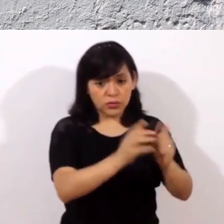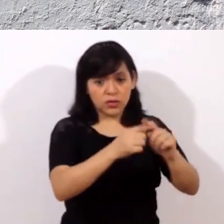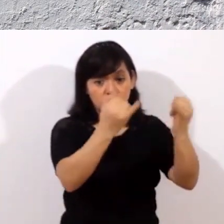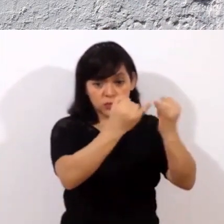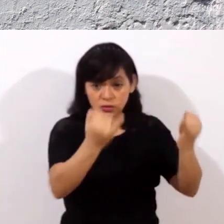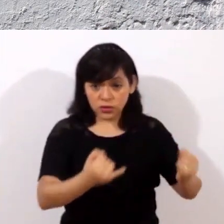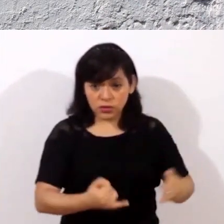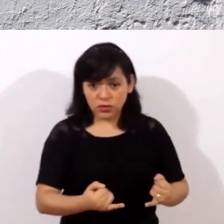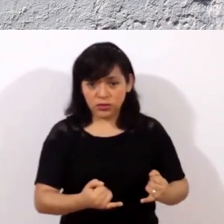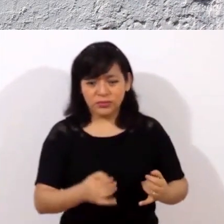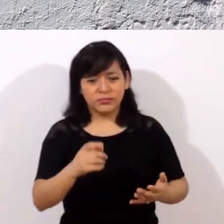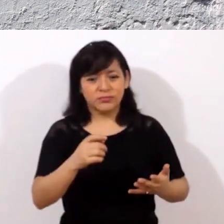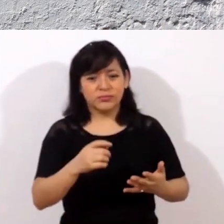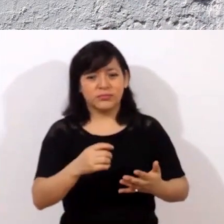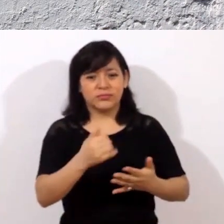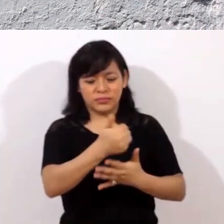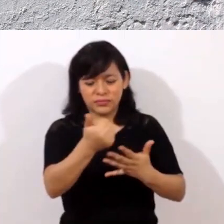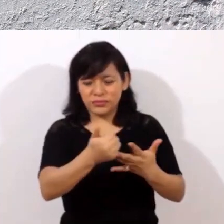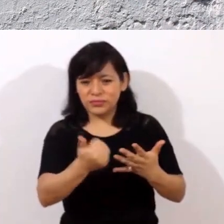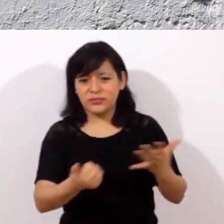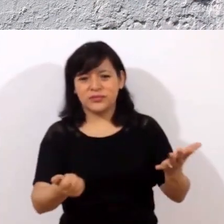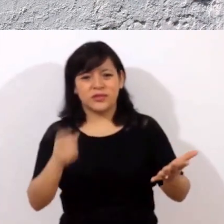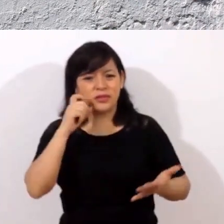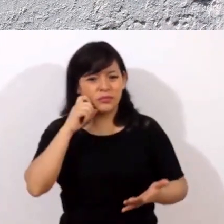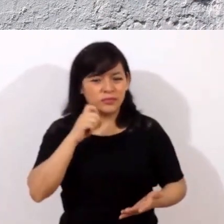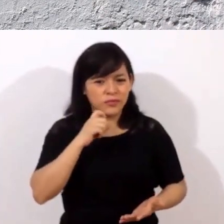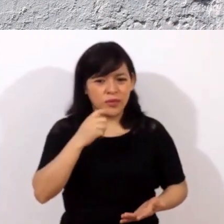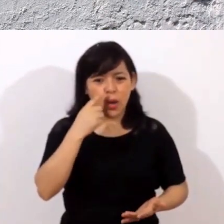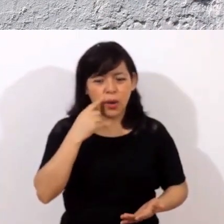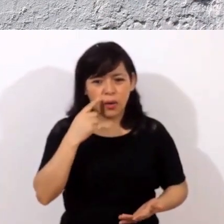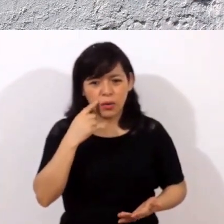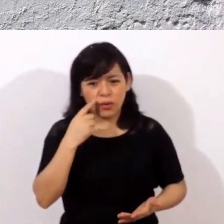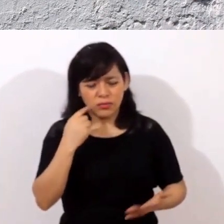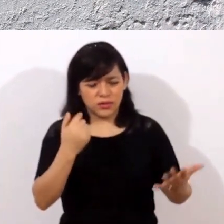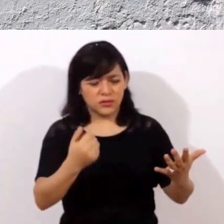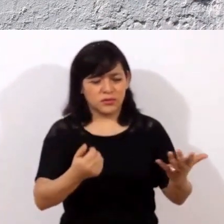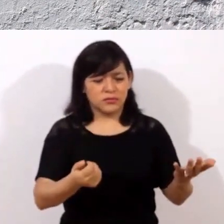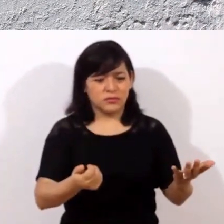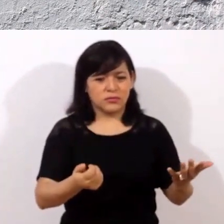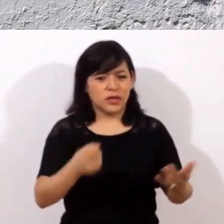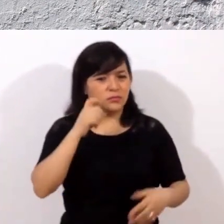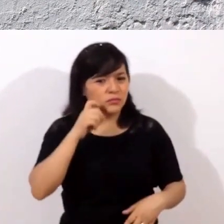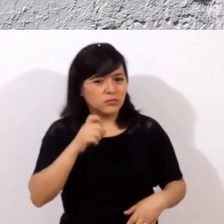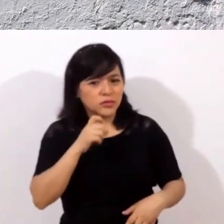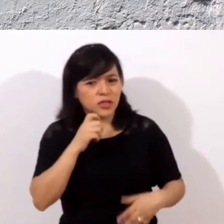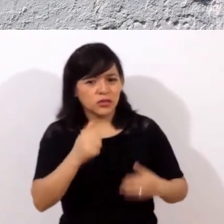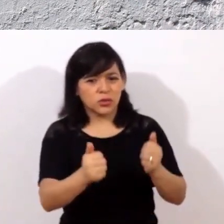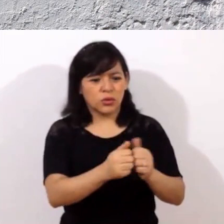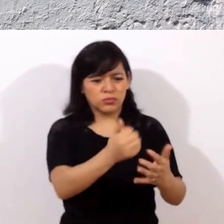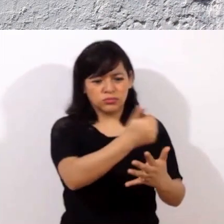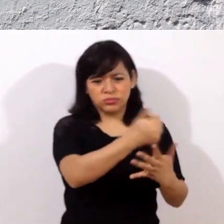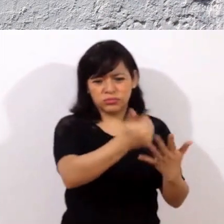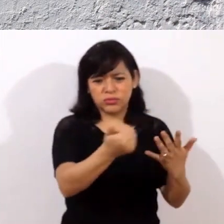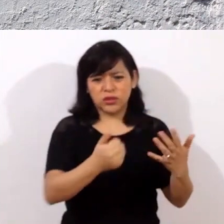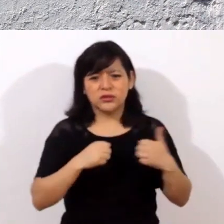ilícitas. Los adoradores varones tenían relaciones sexuales con las prostitutas del templo, las sacerdotisas.